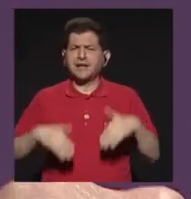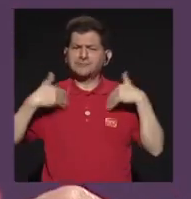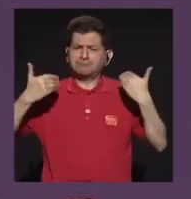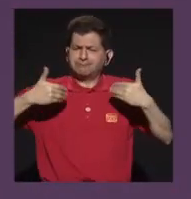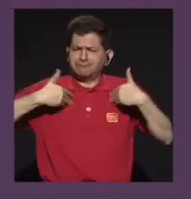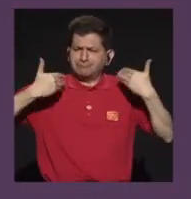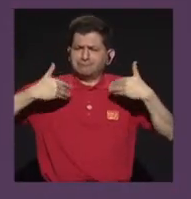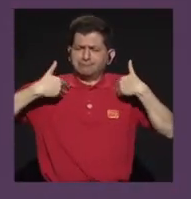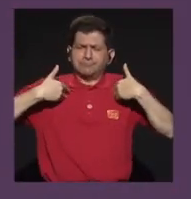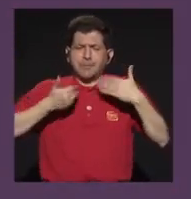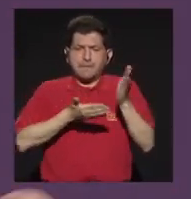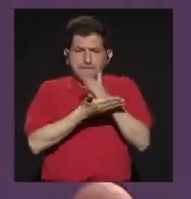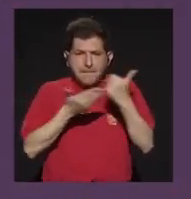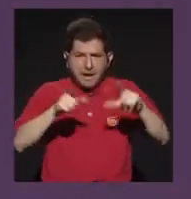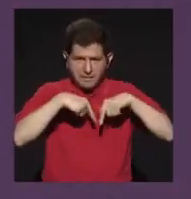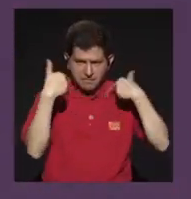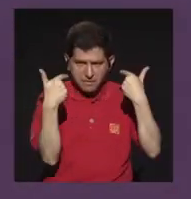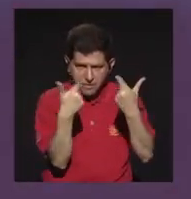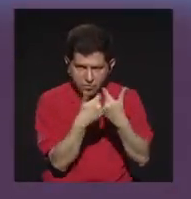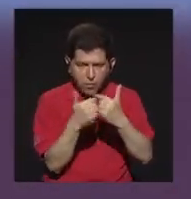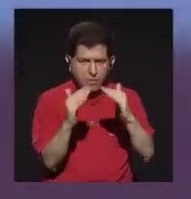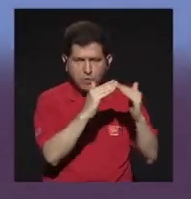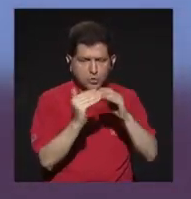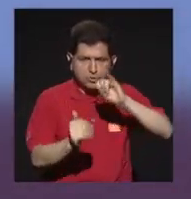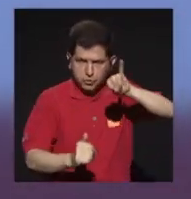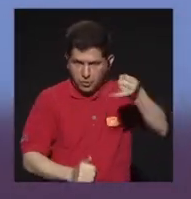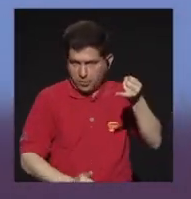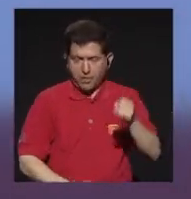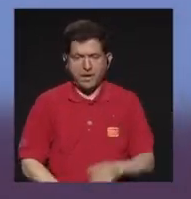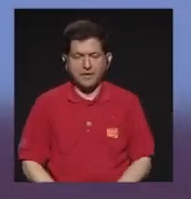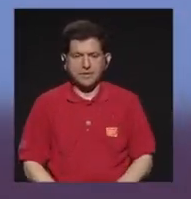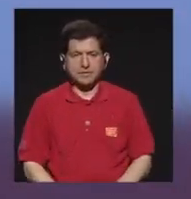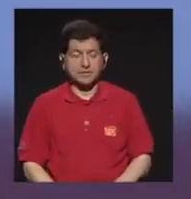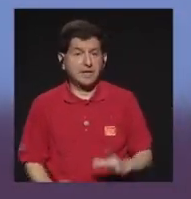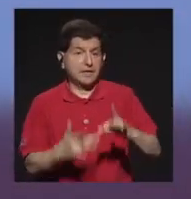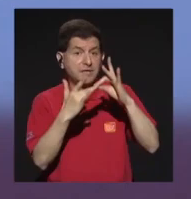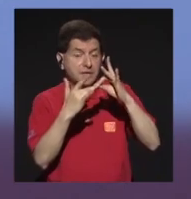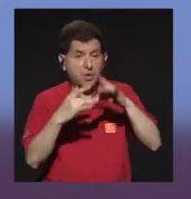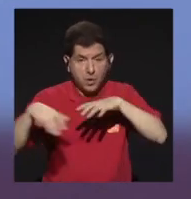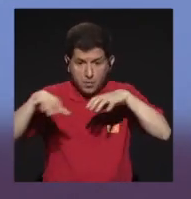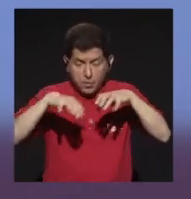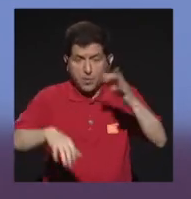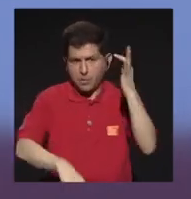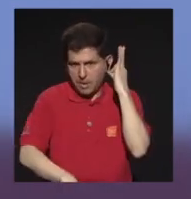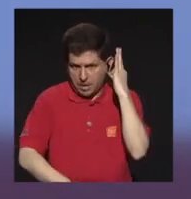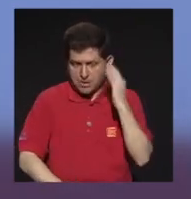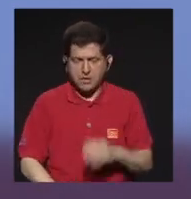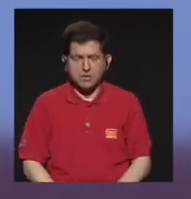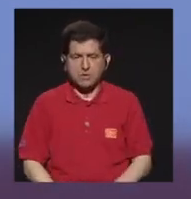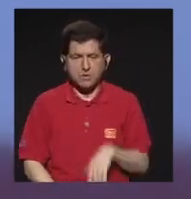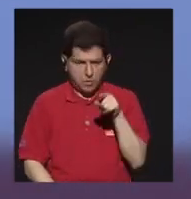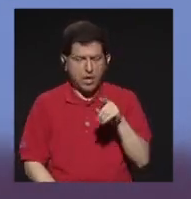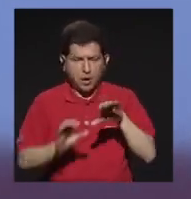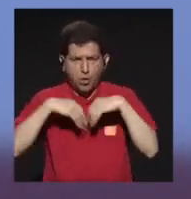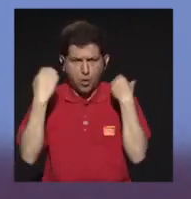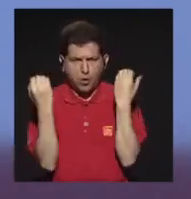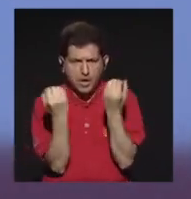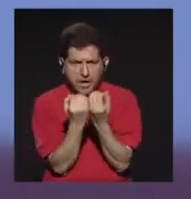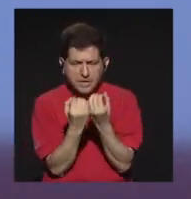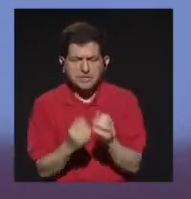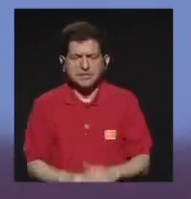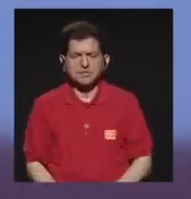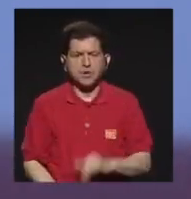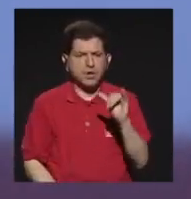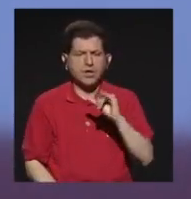para para un sector en ciudad juárez para un sector sobre todo el movimiento de mujeres el movimiento organizado para las